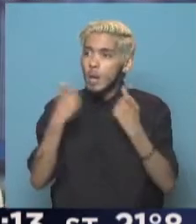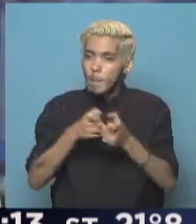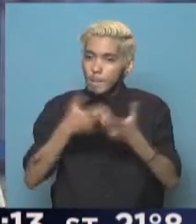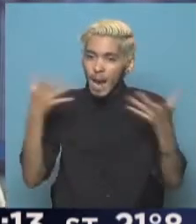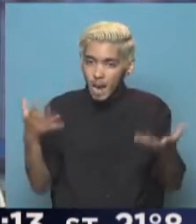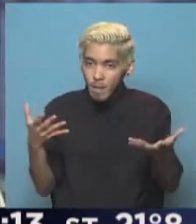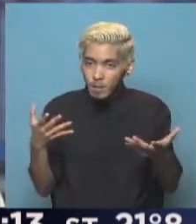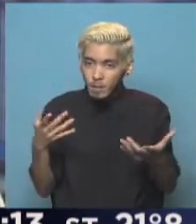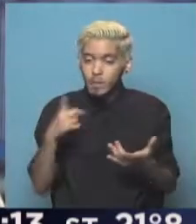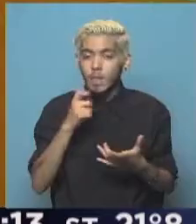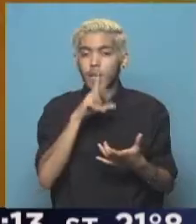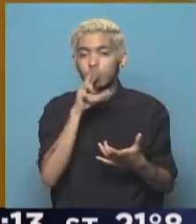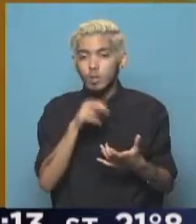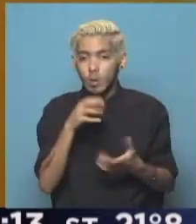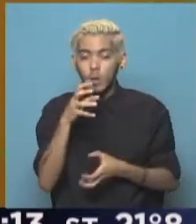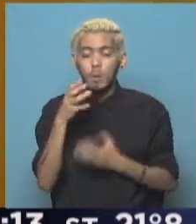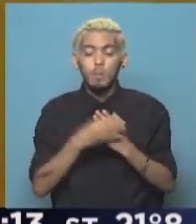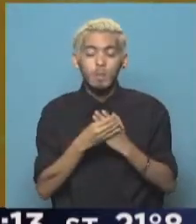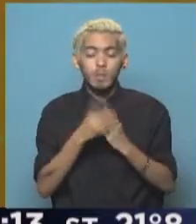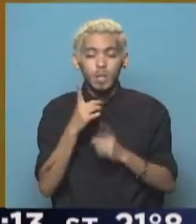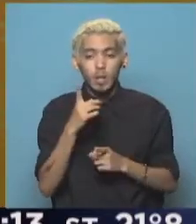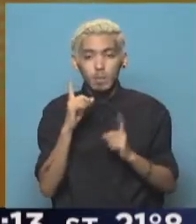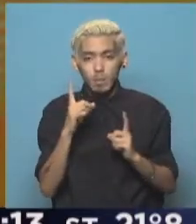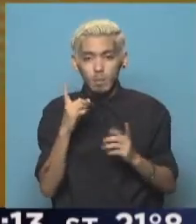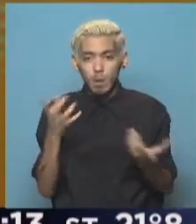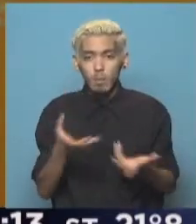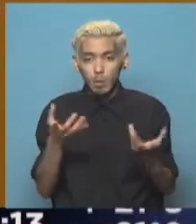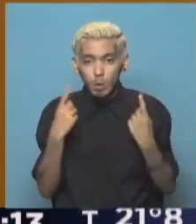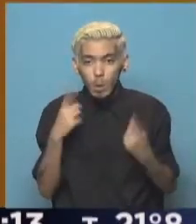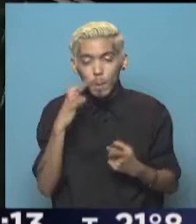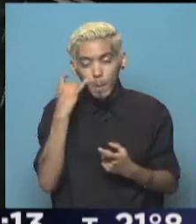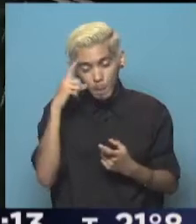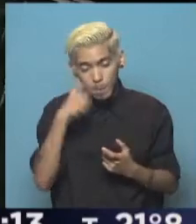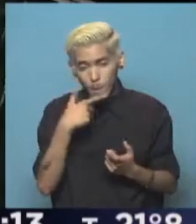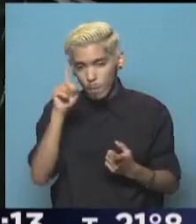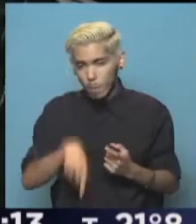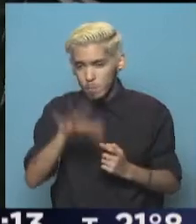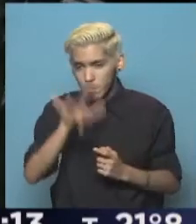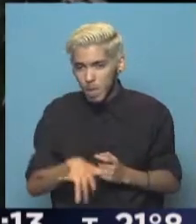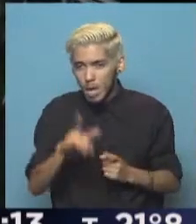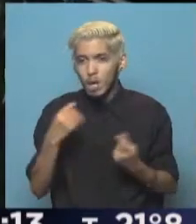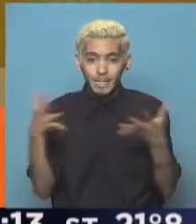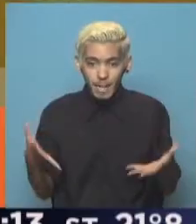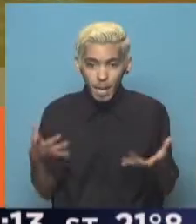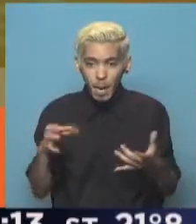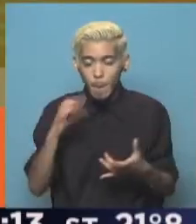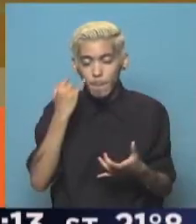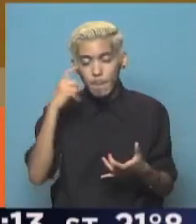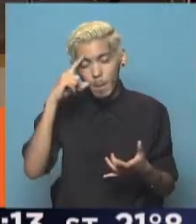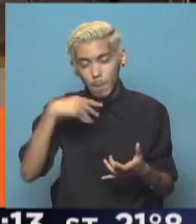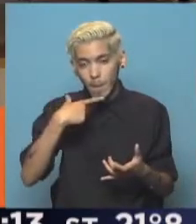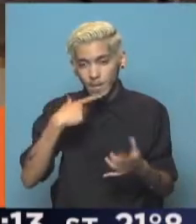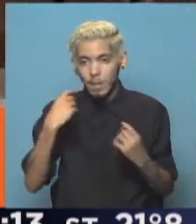carolina castro del ministerio de producción subsecretaria pyme está con nosotros como todos los miércoles como váccaro bien muy bien y hoy vamos a hablar